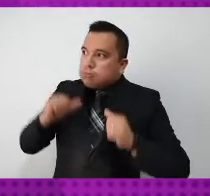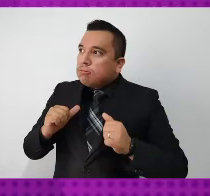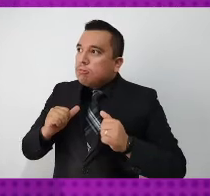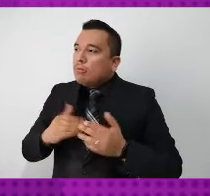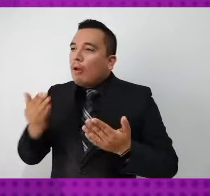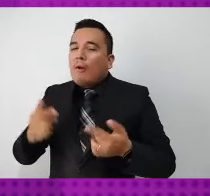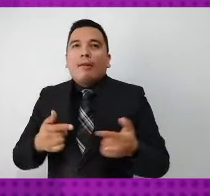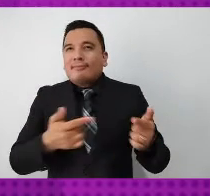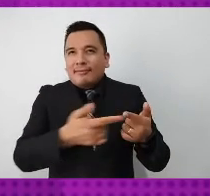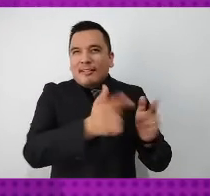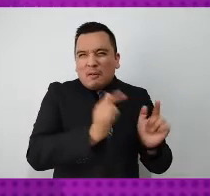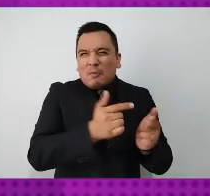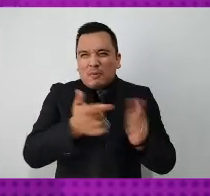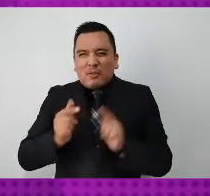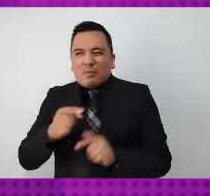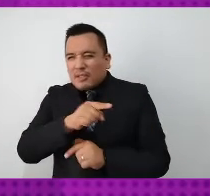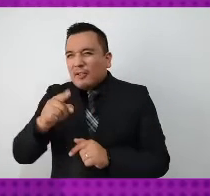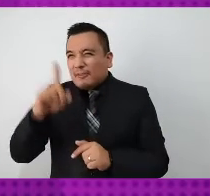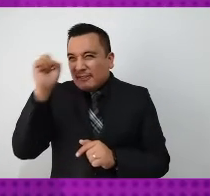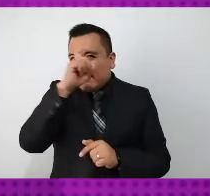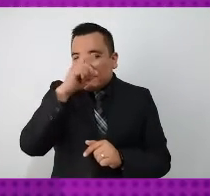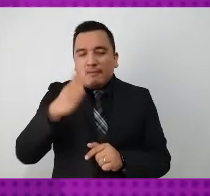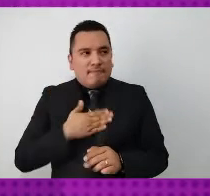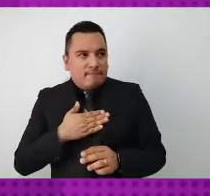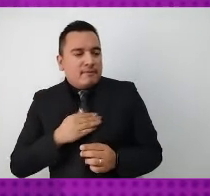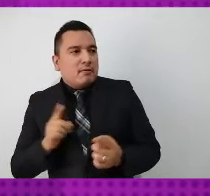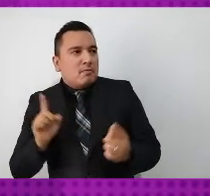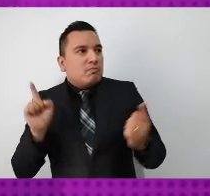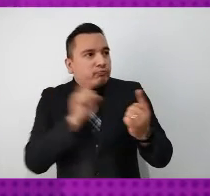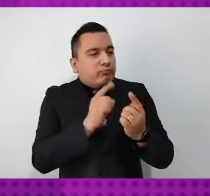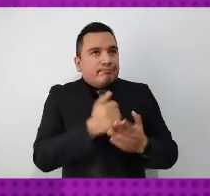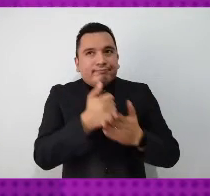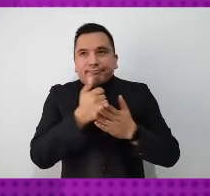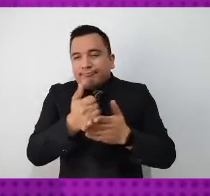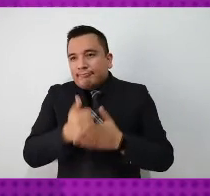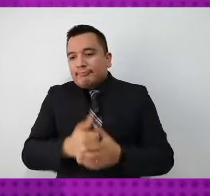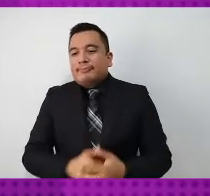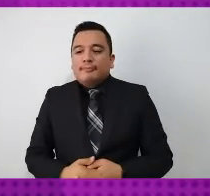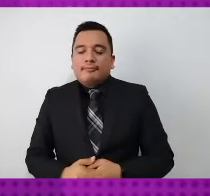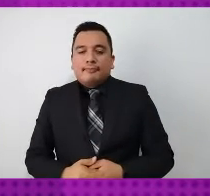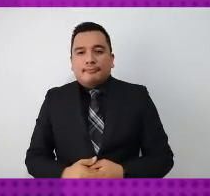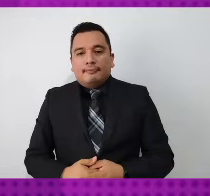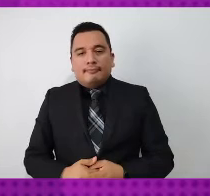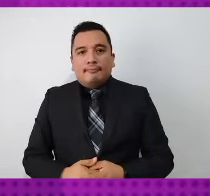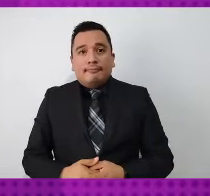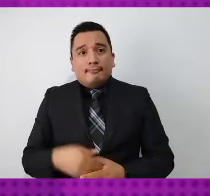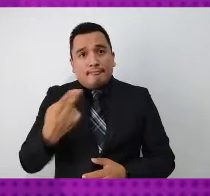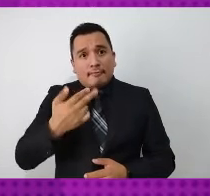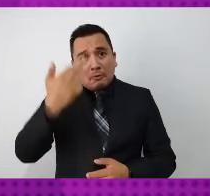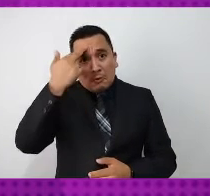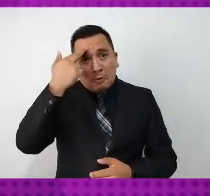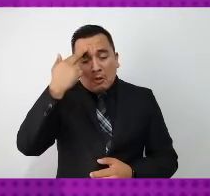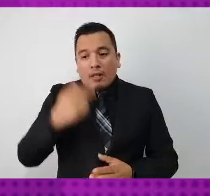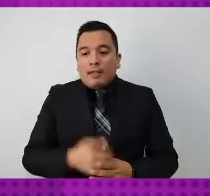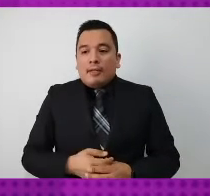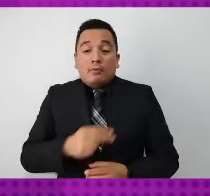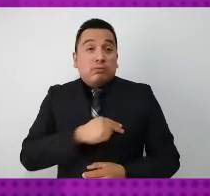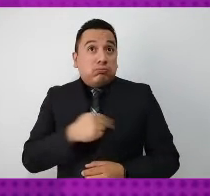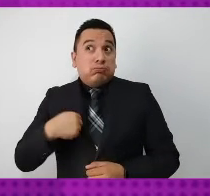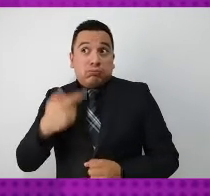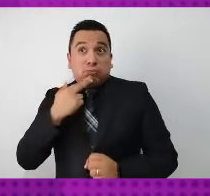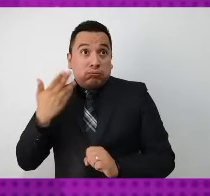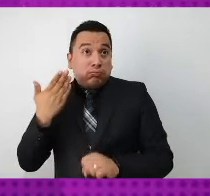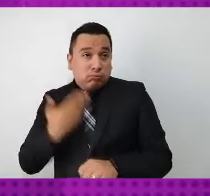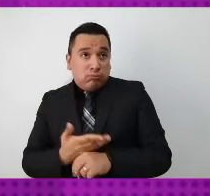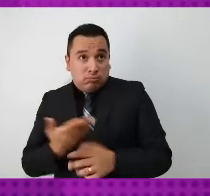concretas a sus problemáticas y no olvidar finalmente que hay una responsabilidad si